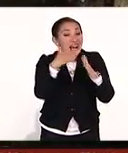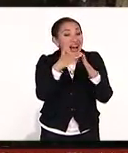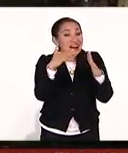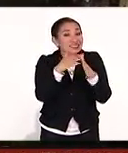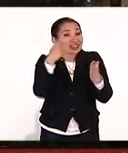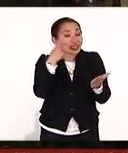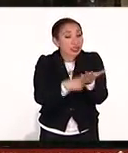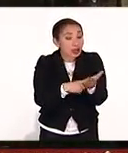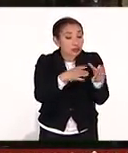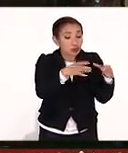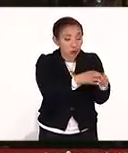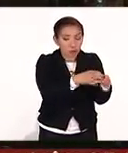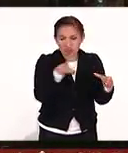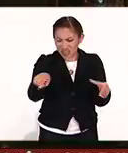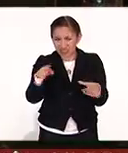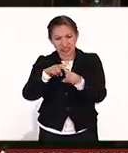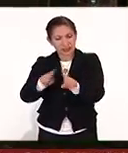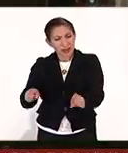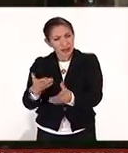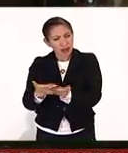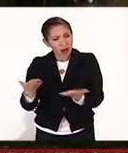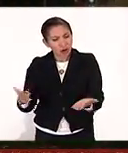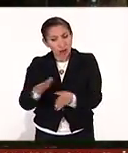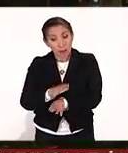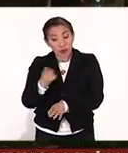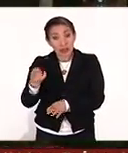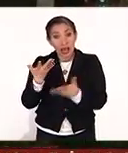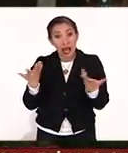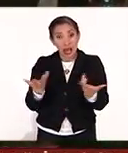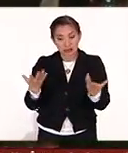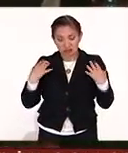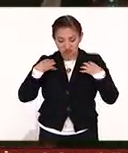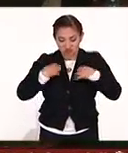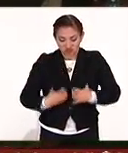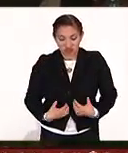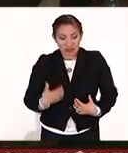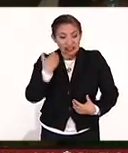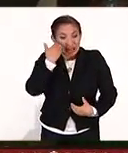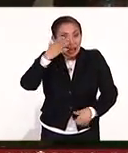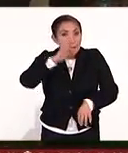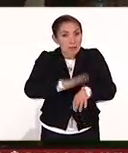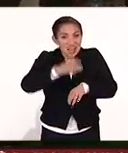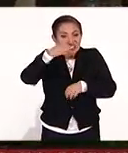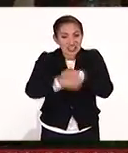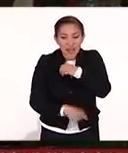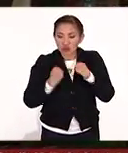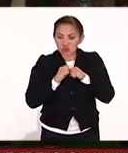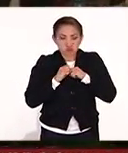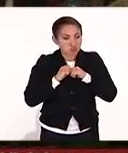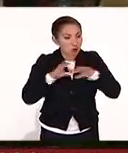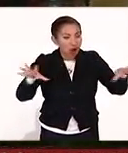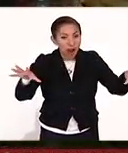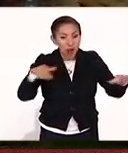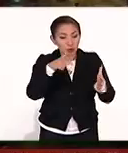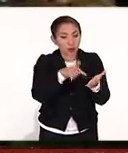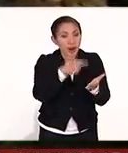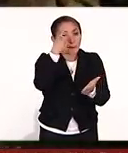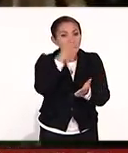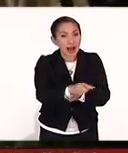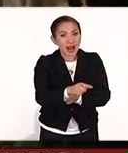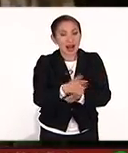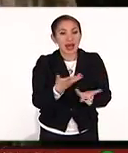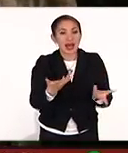habitación. Este caso es completamente diferente porque lo hacen con el objetivo de hacer todavía más daño al lugar que seleccionaron para